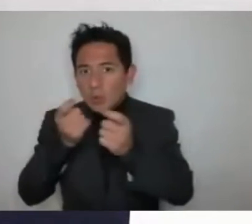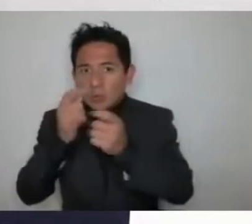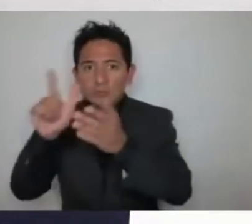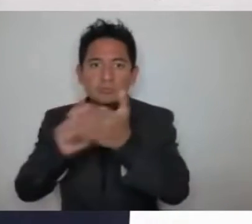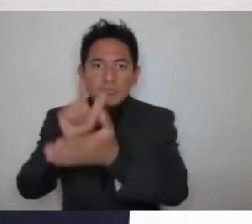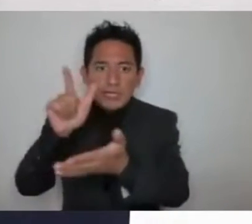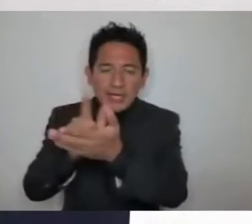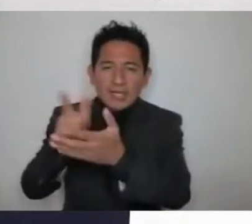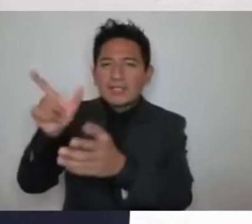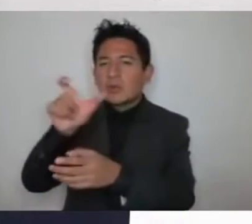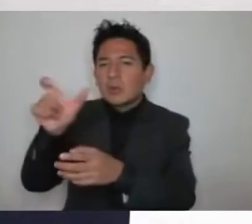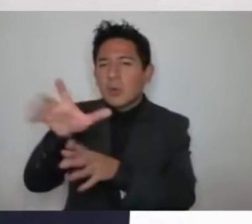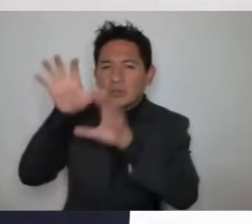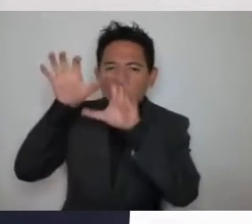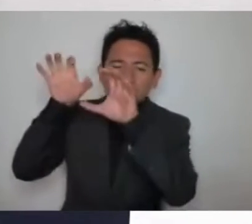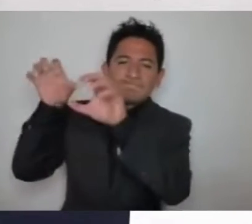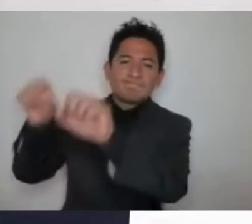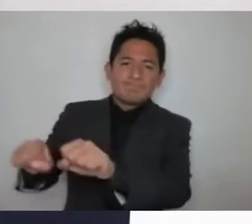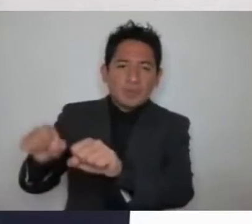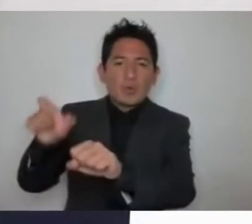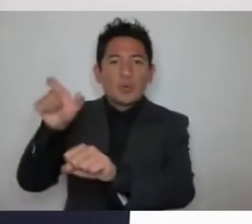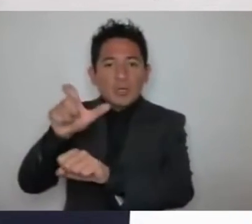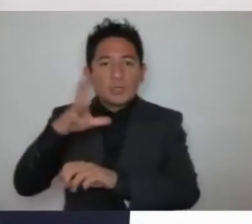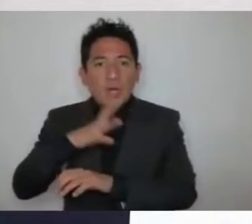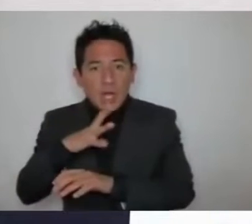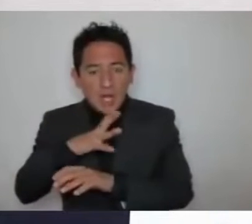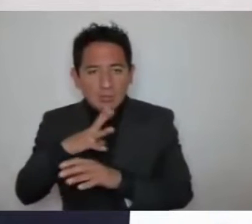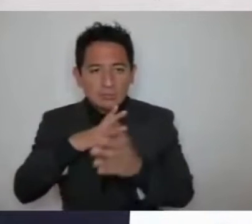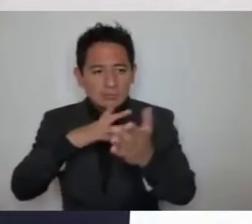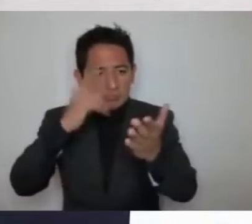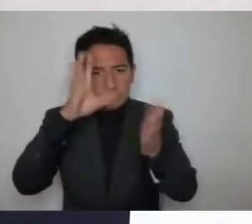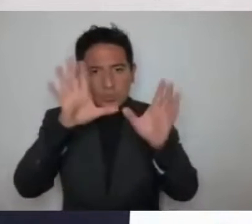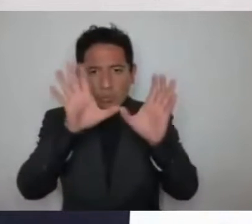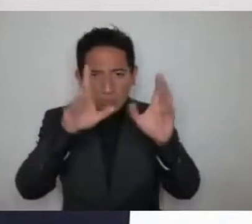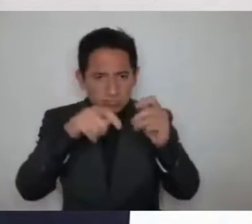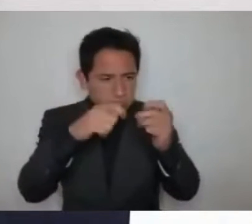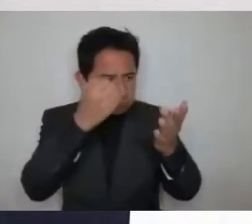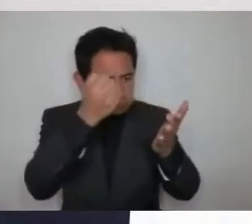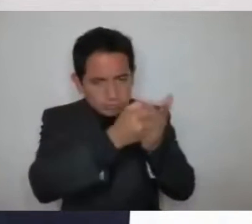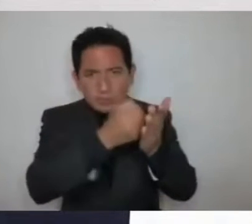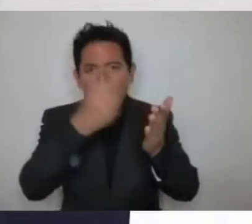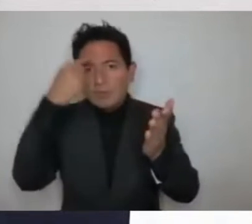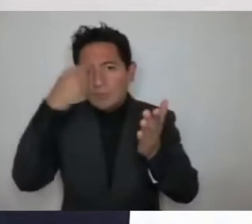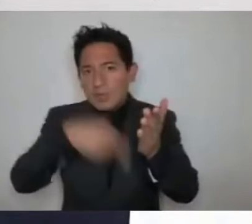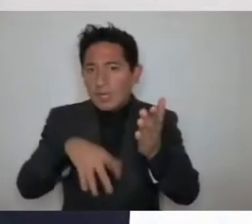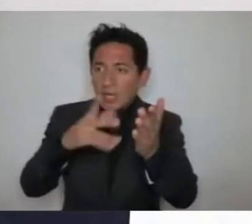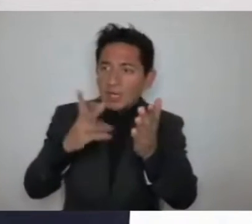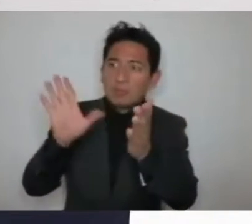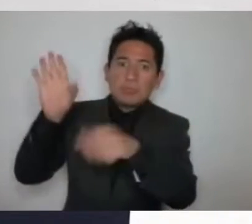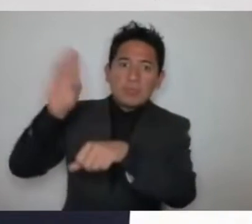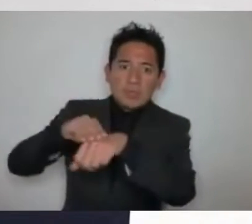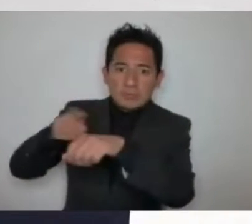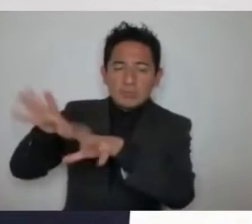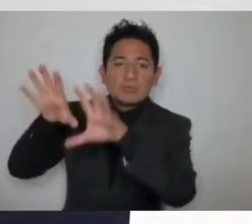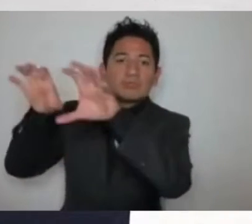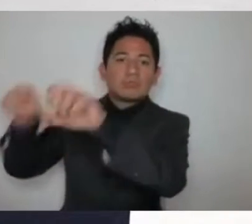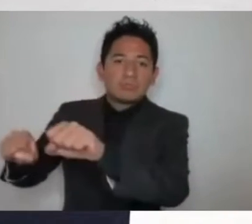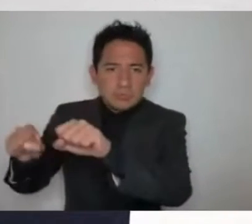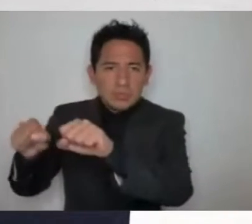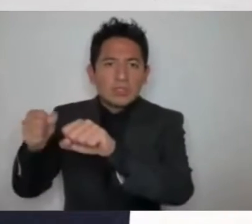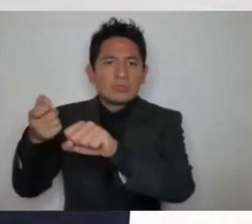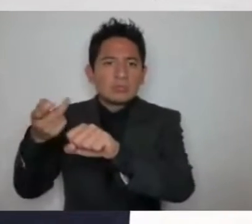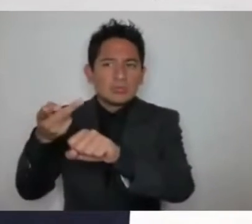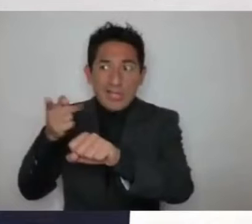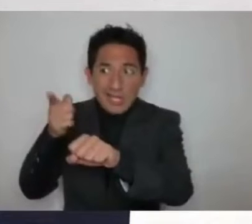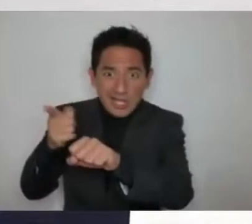caso en la que hubo una orden de aprensión pero aún así estuvo sujeta la detención a violaciones es correcto o incorrecto que se puede hacer pero más allá